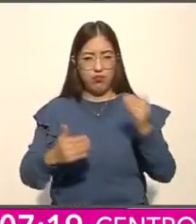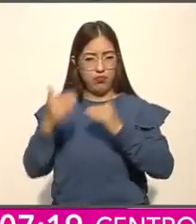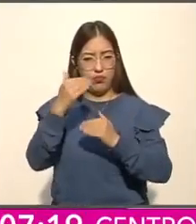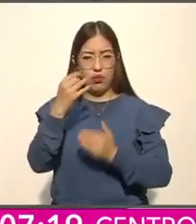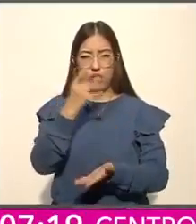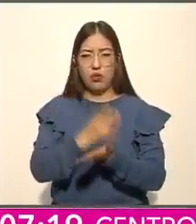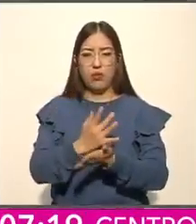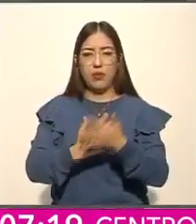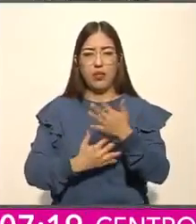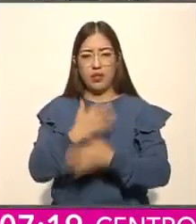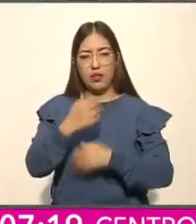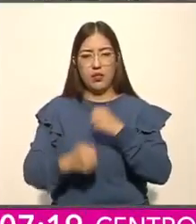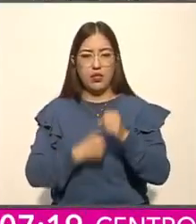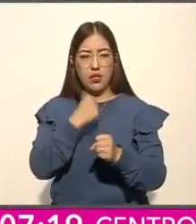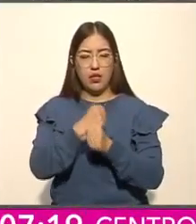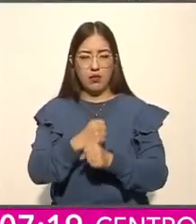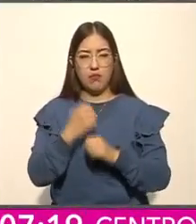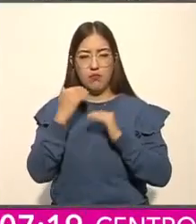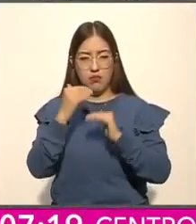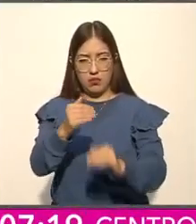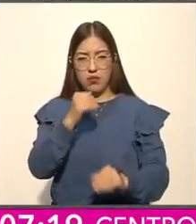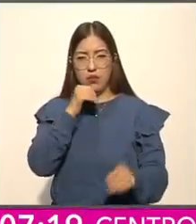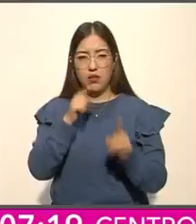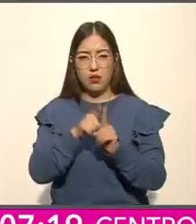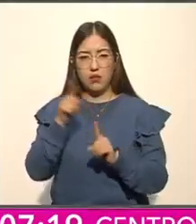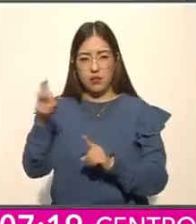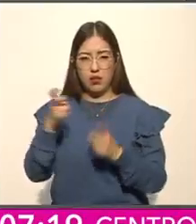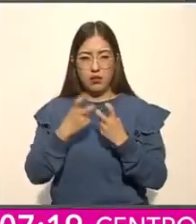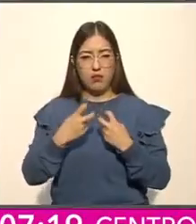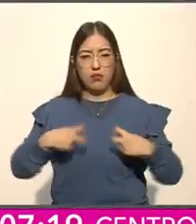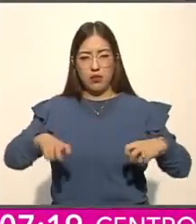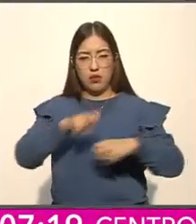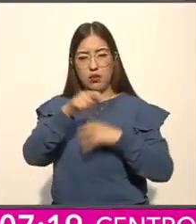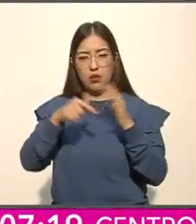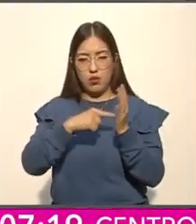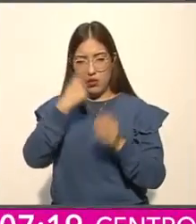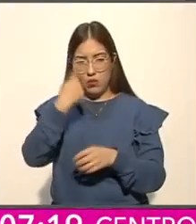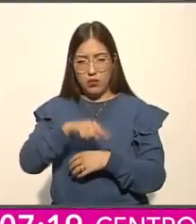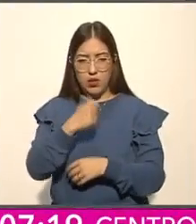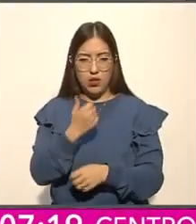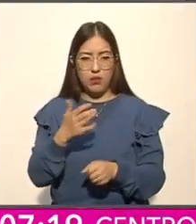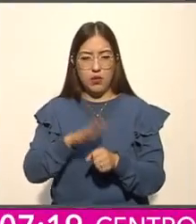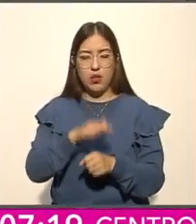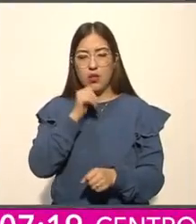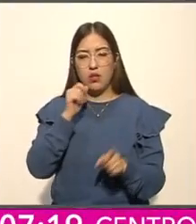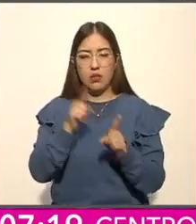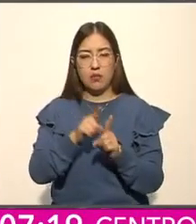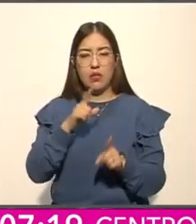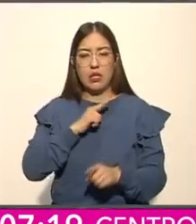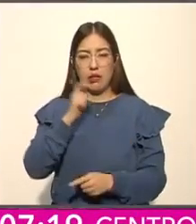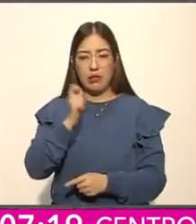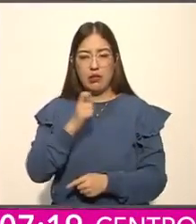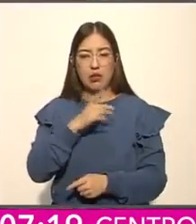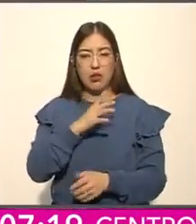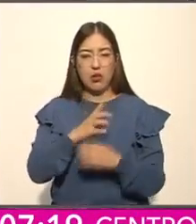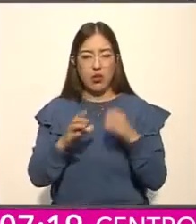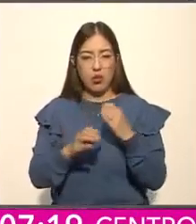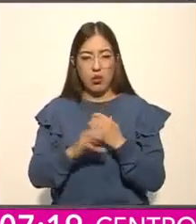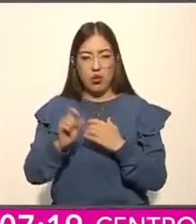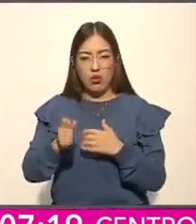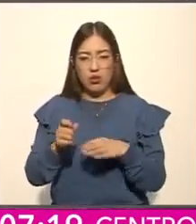años. Se creó el Consejo de la Judicatura Federal como instancia administrativa y se establecieron las acciones